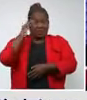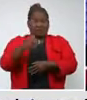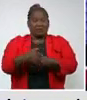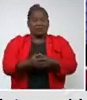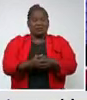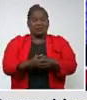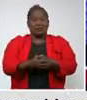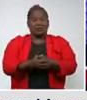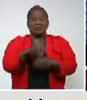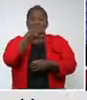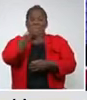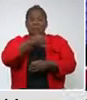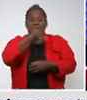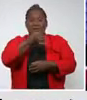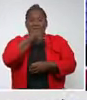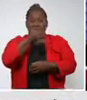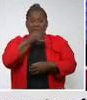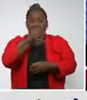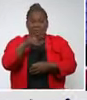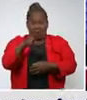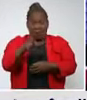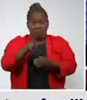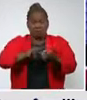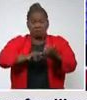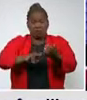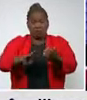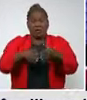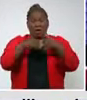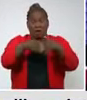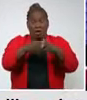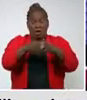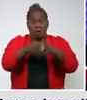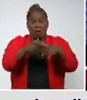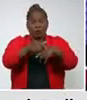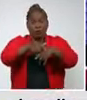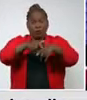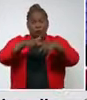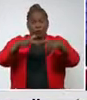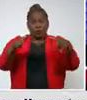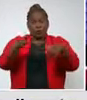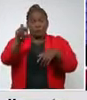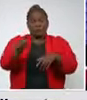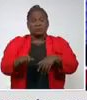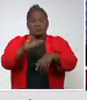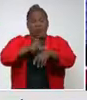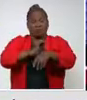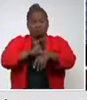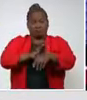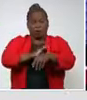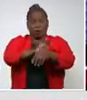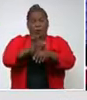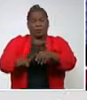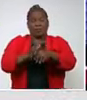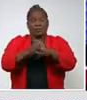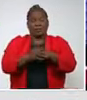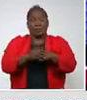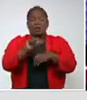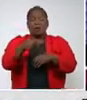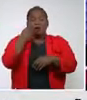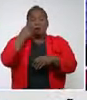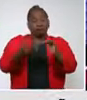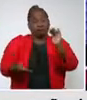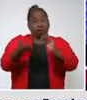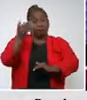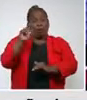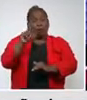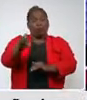llamaba la atención al incremento de casos en la provincia de Granma, donde los contagios han aumentado en los últimos días. También